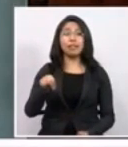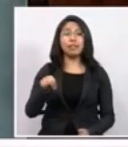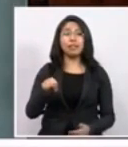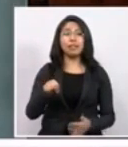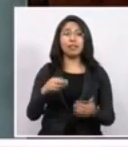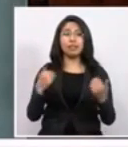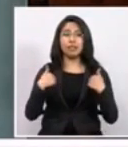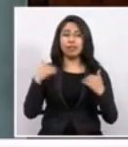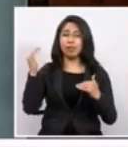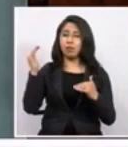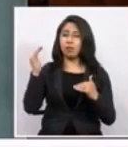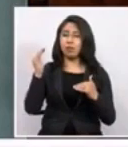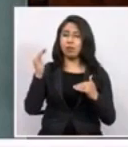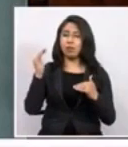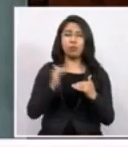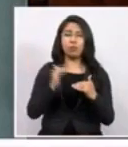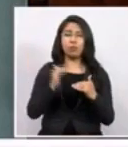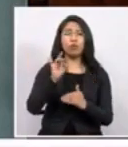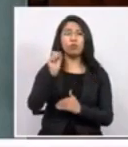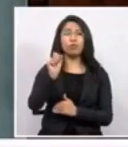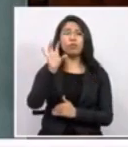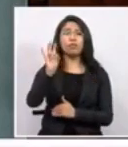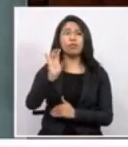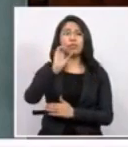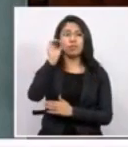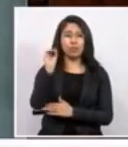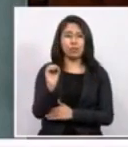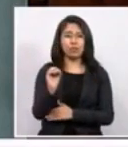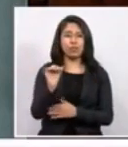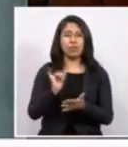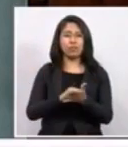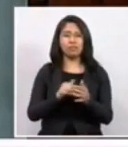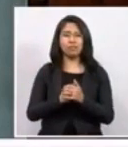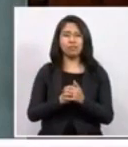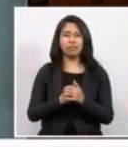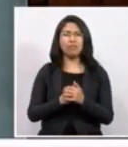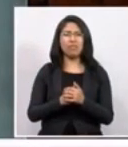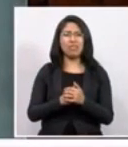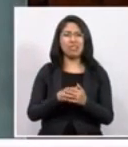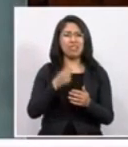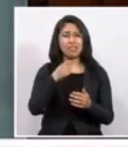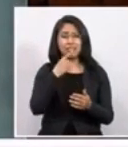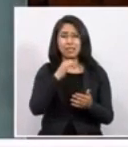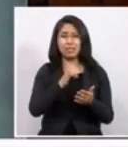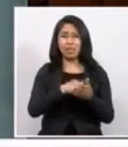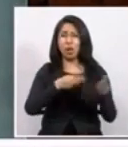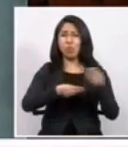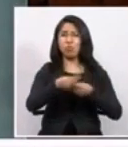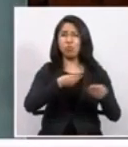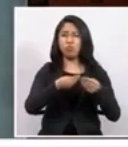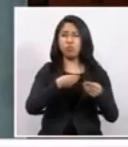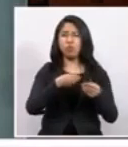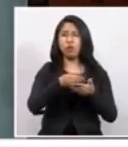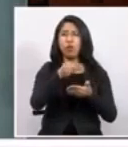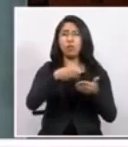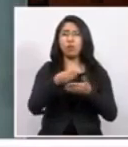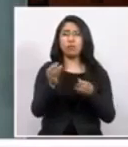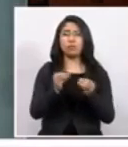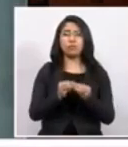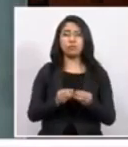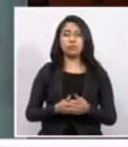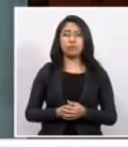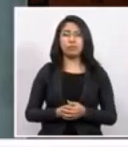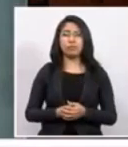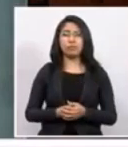déficit programado ya de 8,7%, explicado principalmente por el aumento del gasto corriente, ya que el déficit corriente